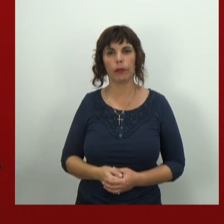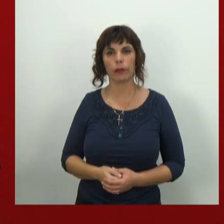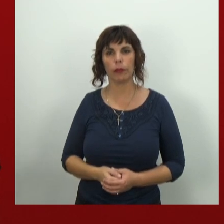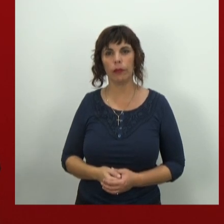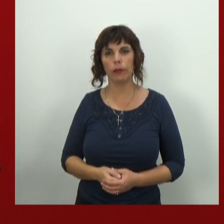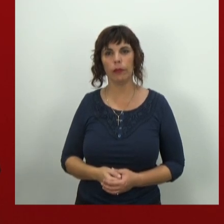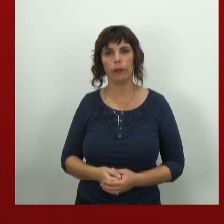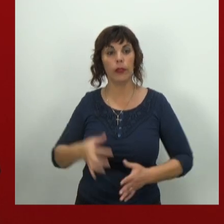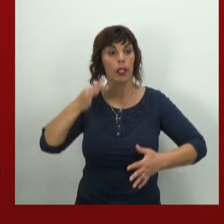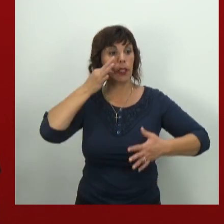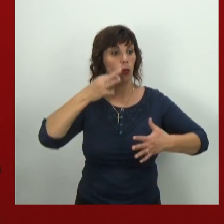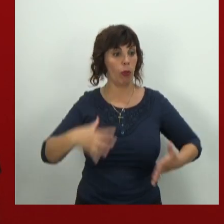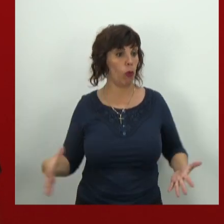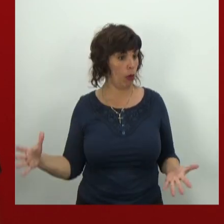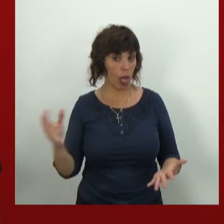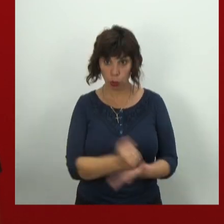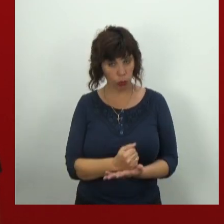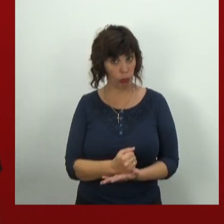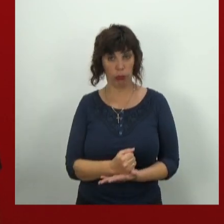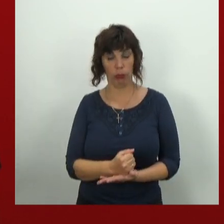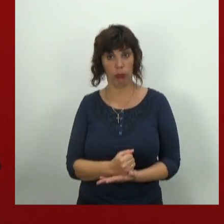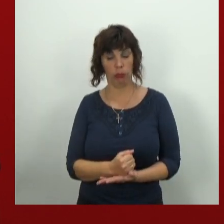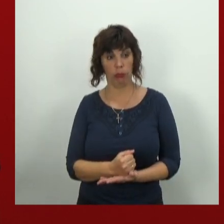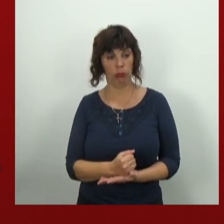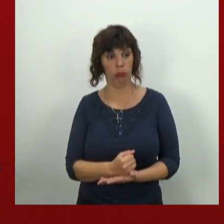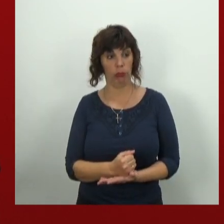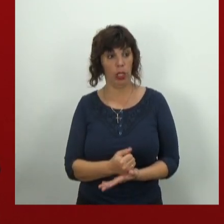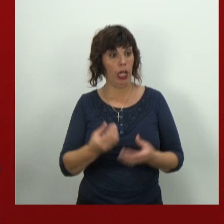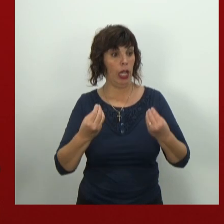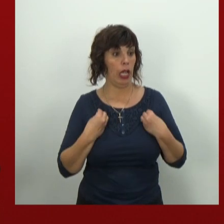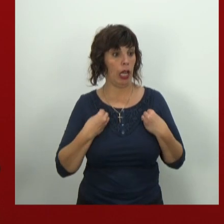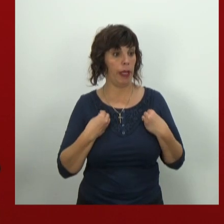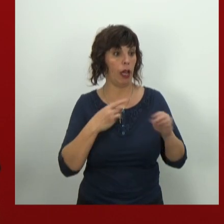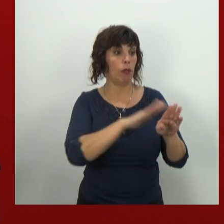a todo ser humano, en algún momento de su vida,